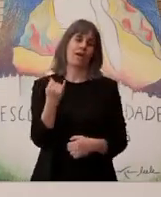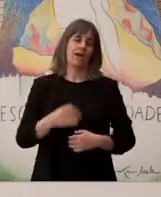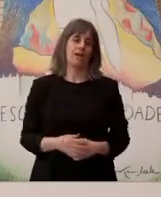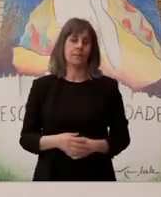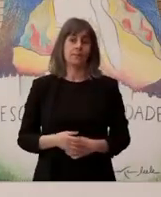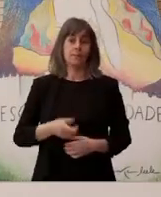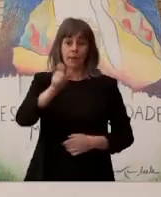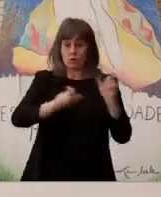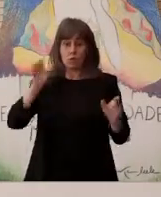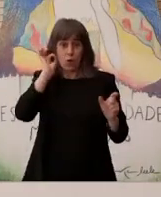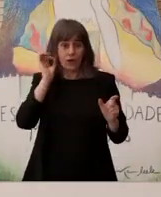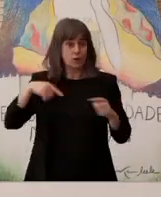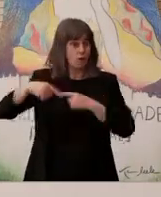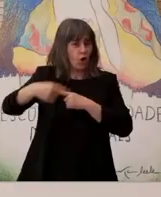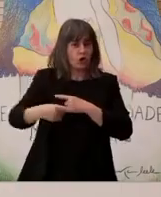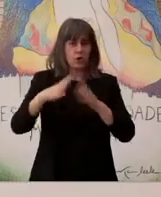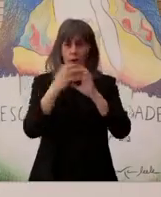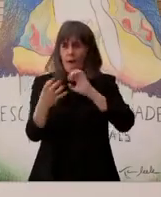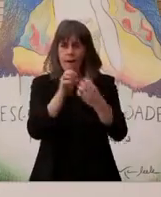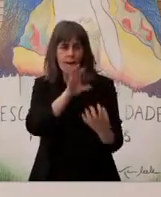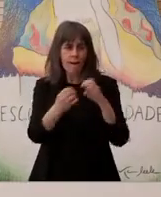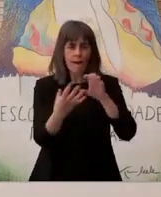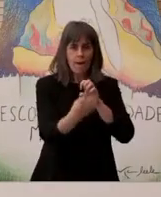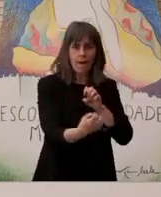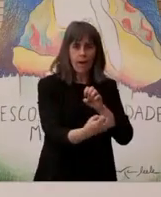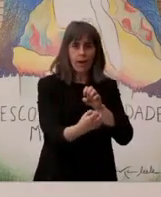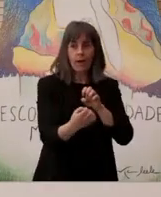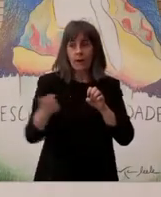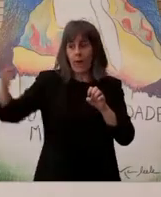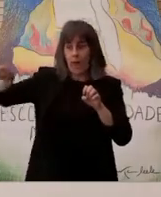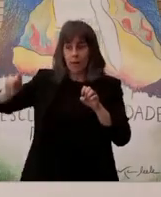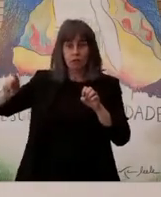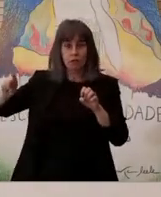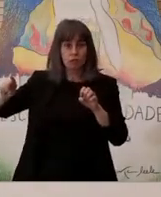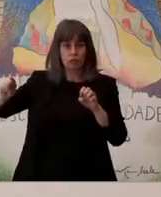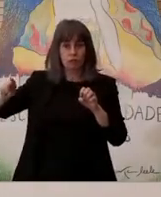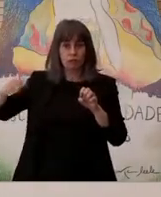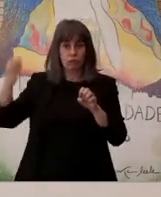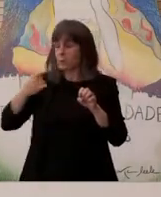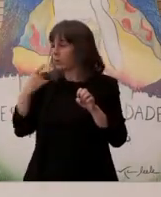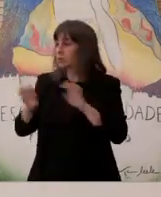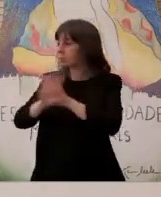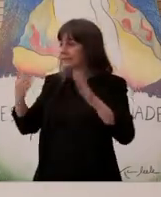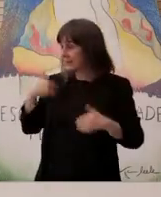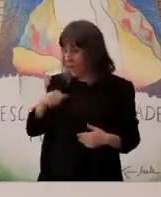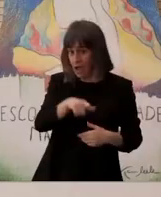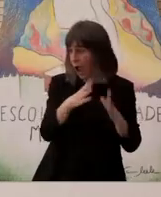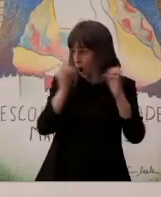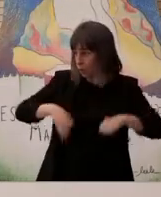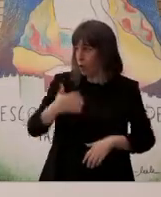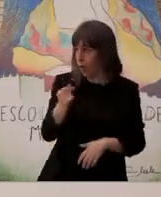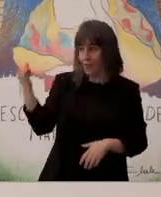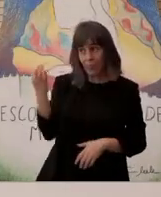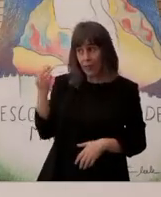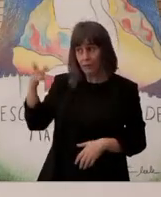consensuando todos los días como no vamos a llegar a sitios donde él están y decir esto está consensuado punto o te debes que admitir y le dedicamos